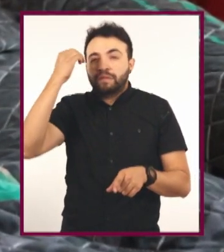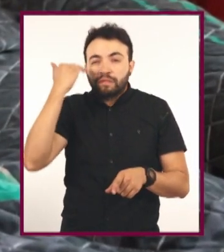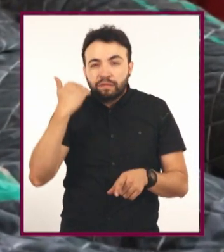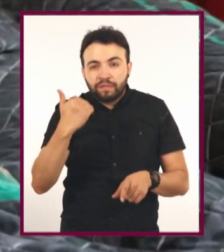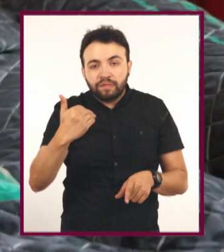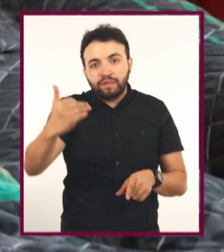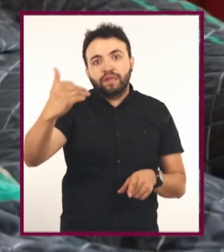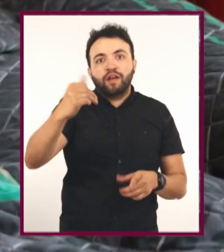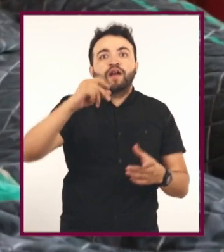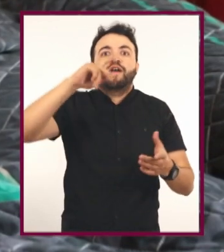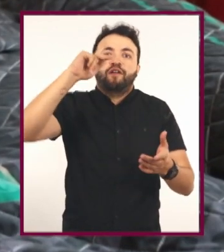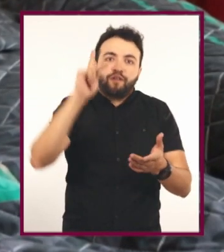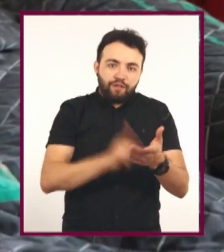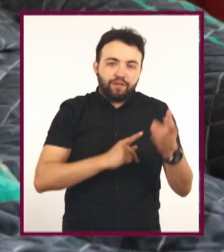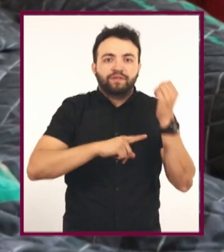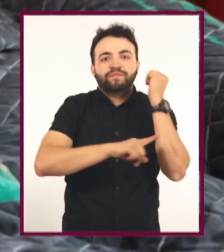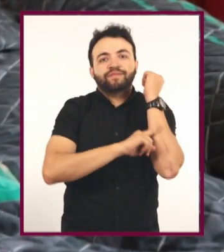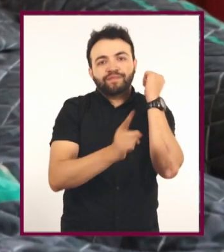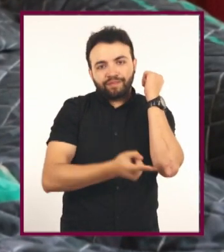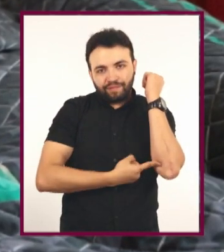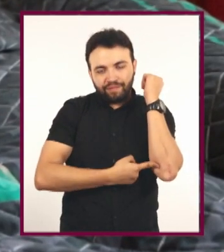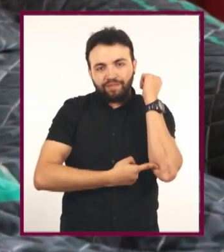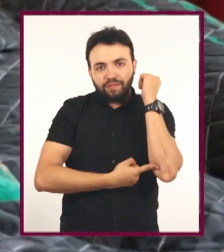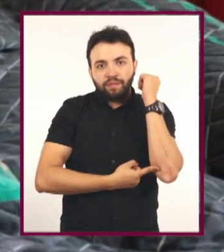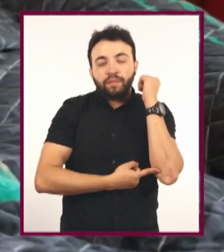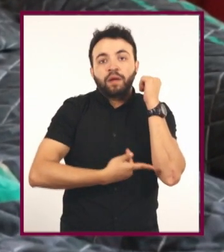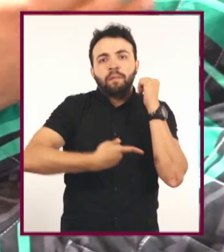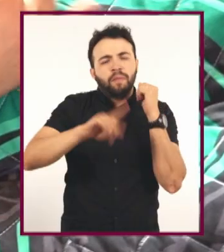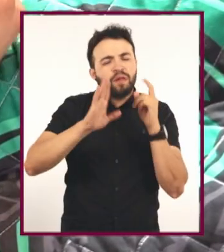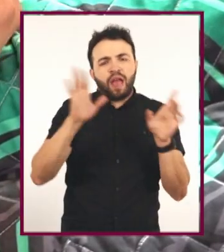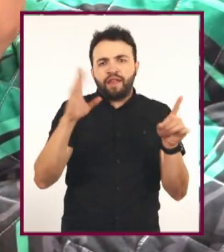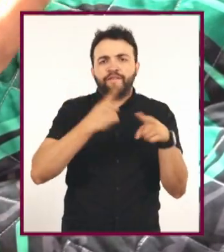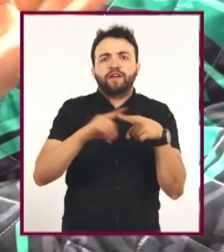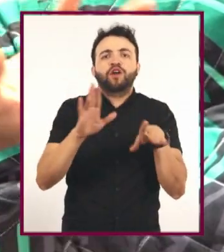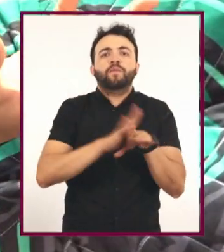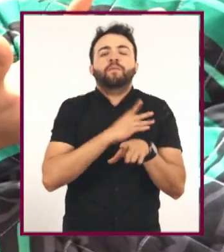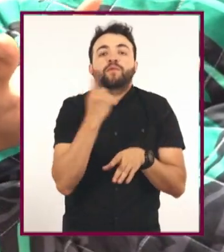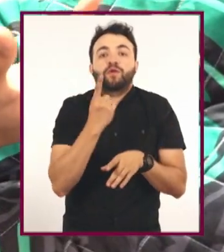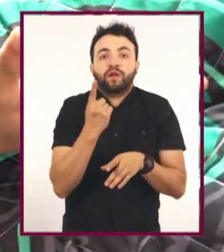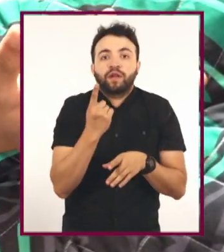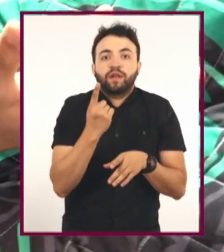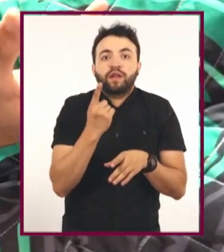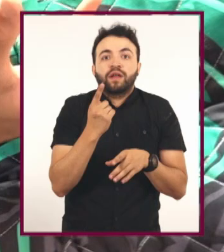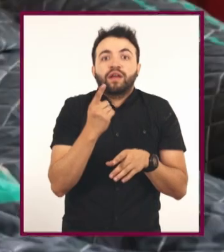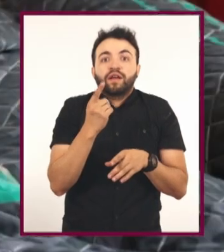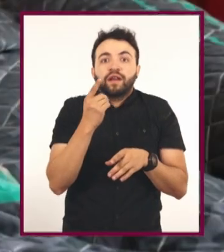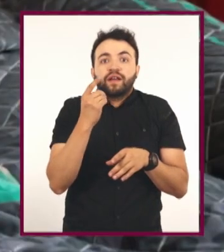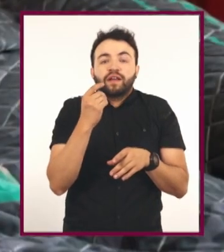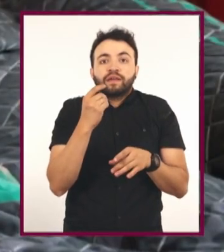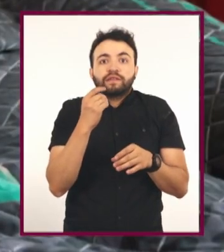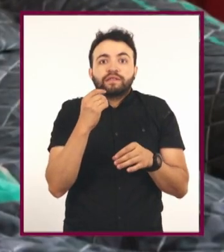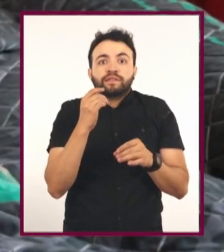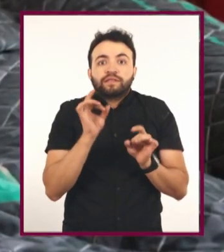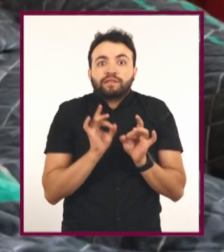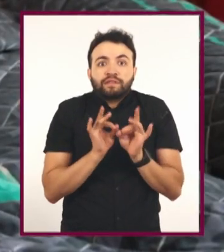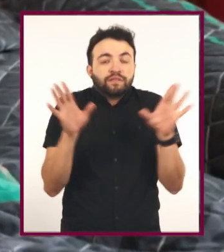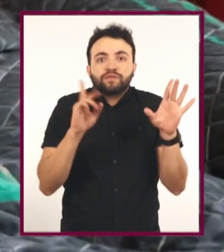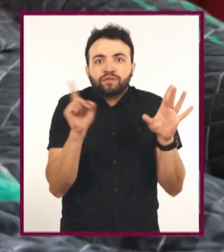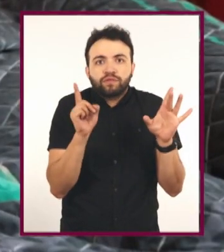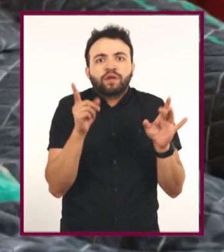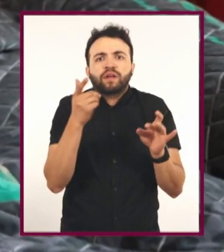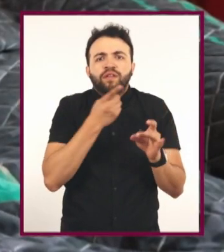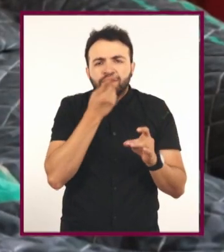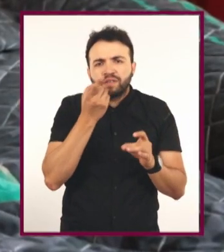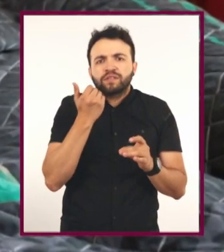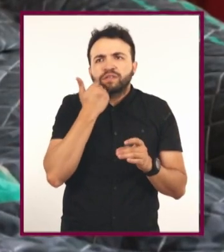Pero ya fue distinto, porque lo decidieron. Claro que ahora todos la pasamos muy bien, pero no puedo imaginar